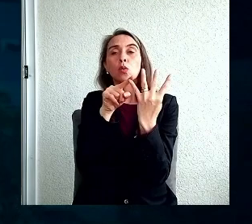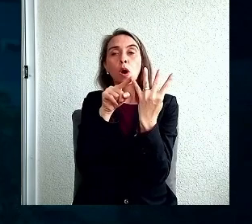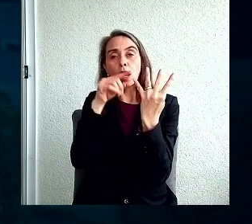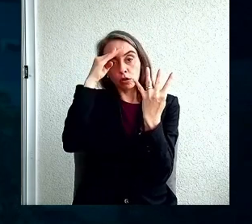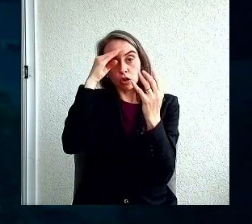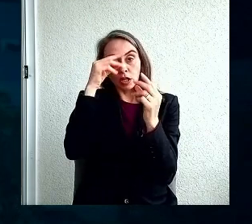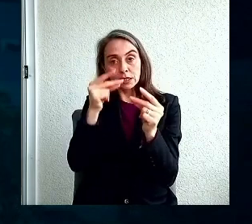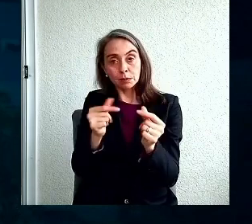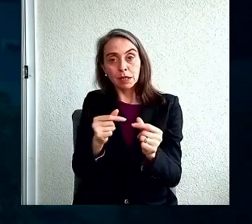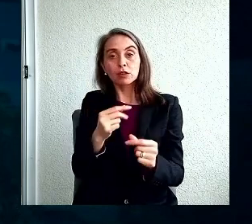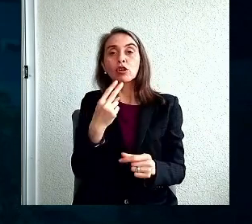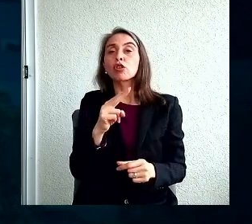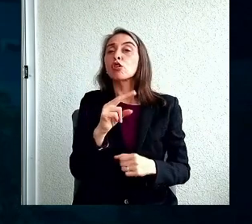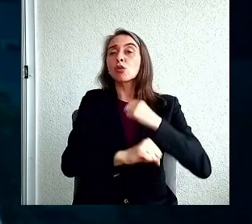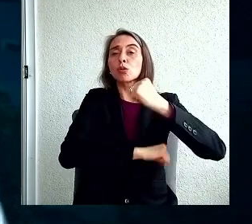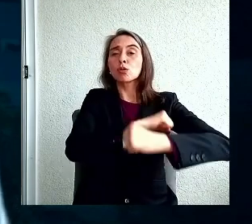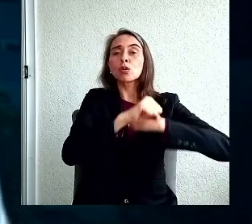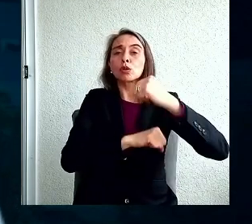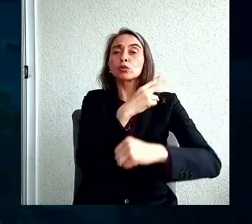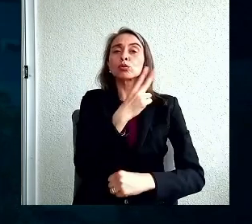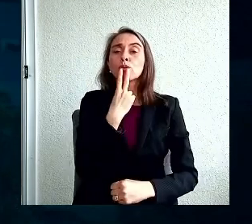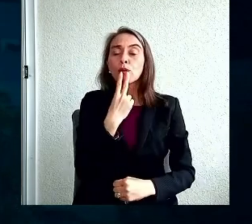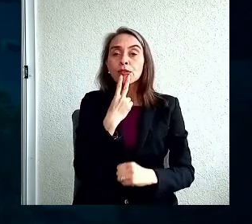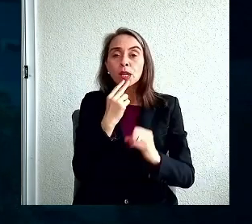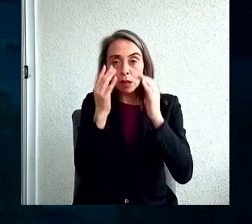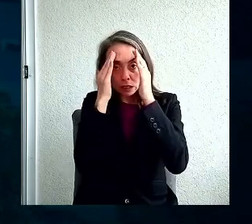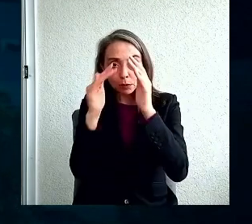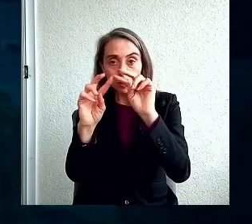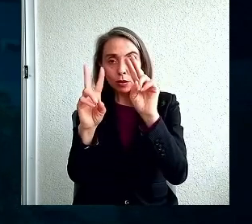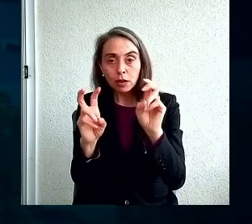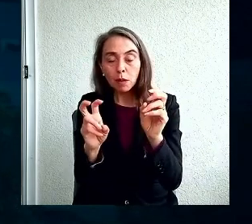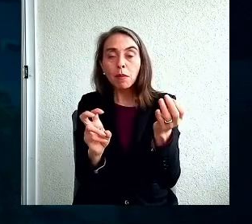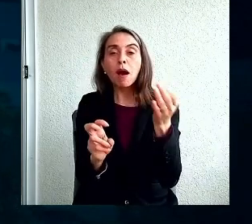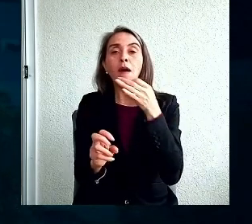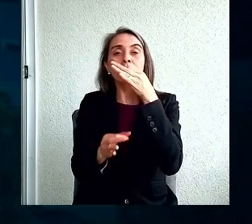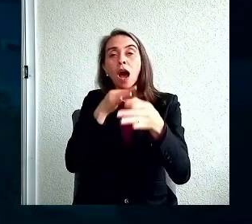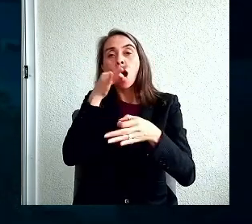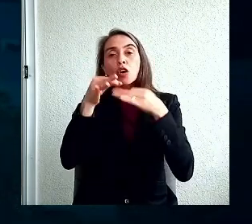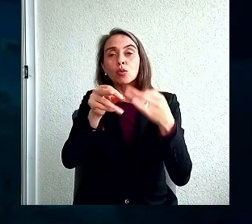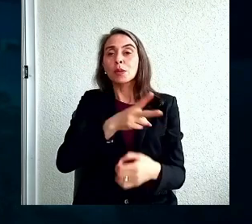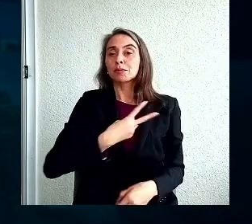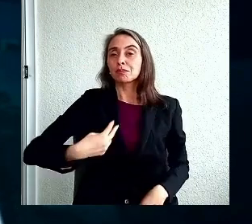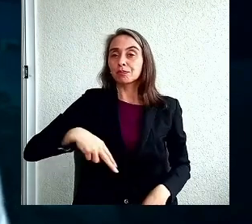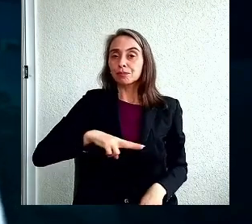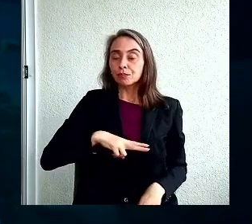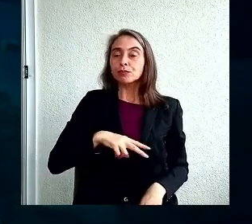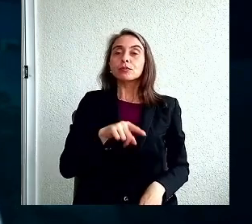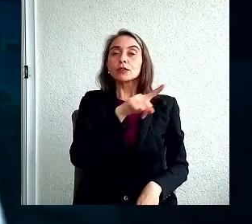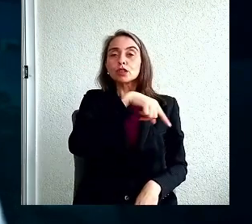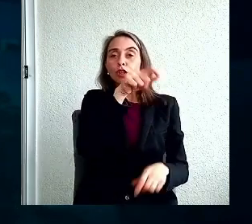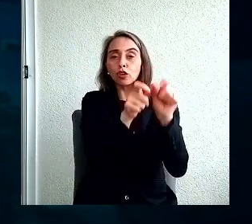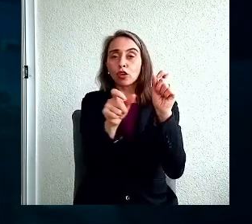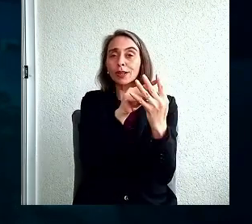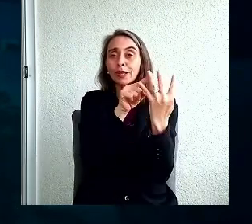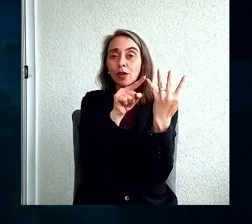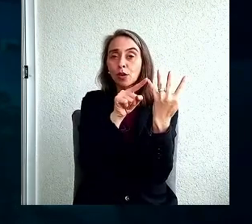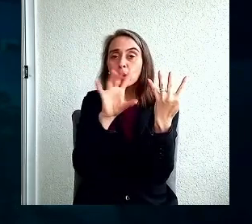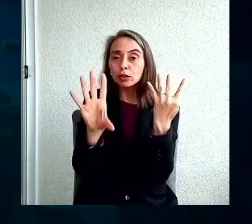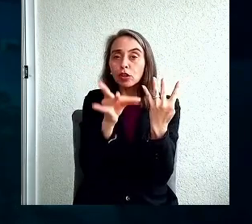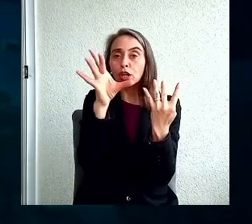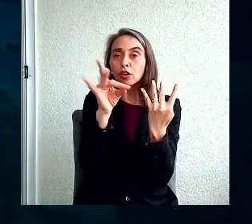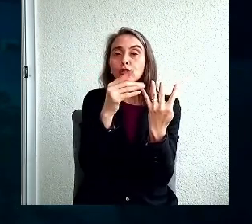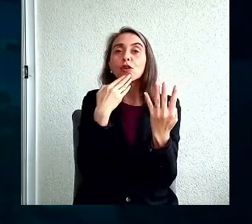nos van a compartir con nosotros algunas de las cosas que ellos han logrado encontrar en sus investigaciones y que son relevantes a esta